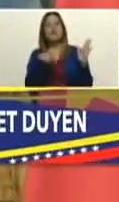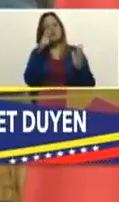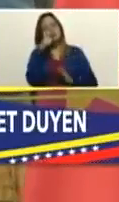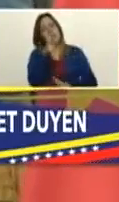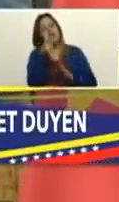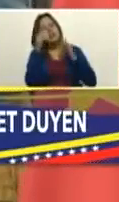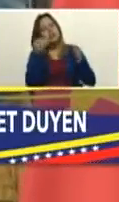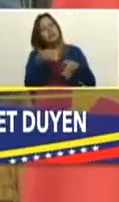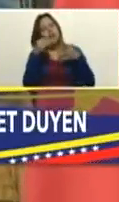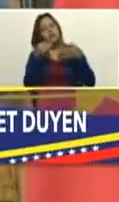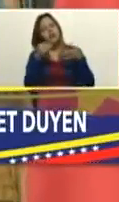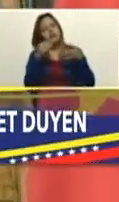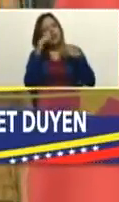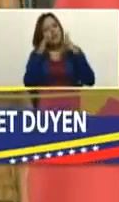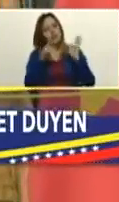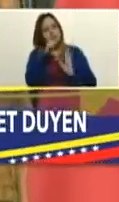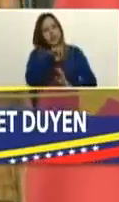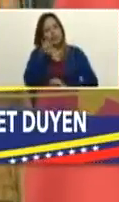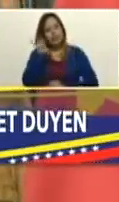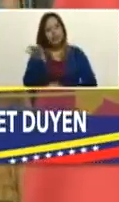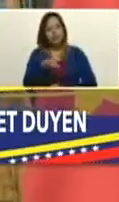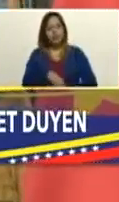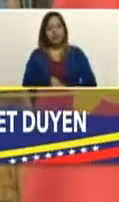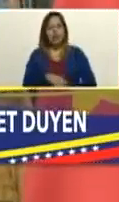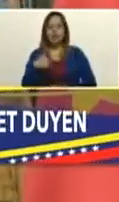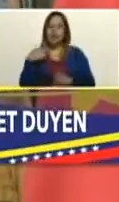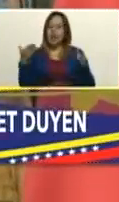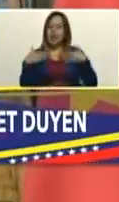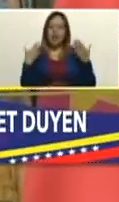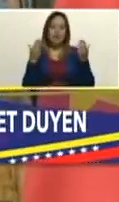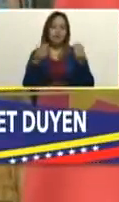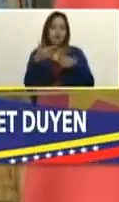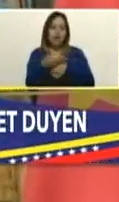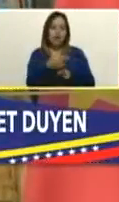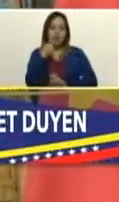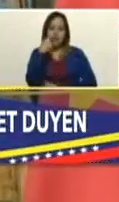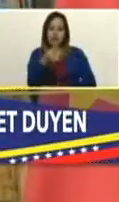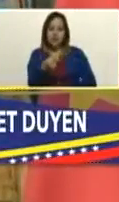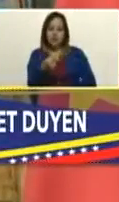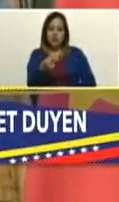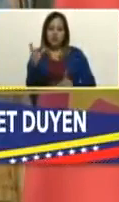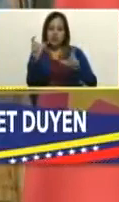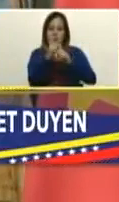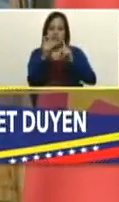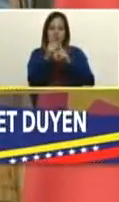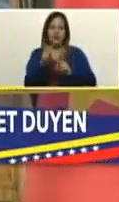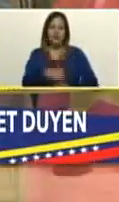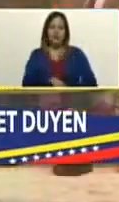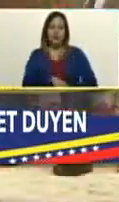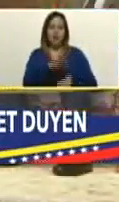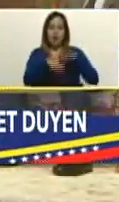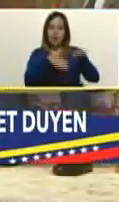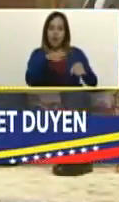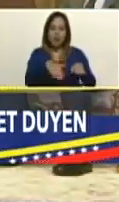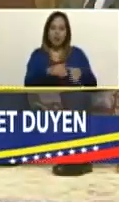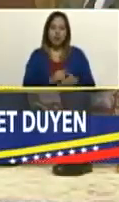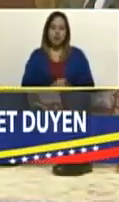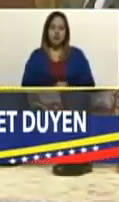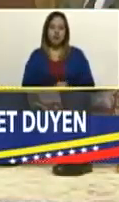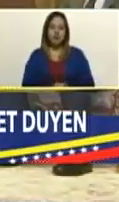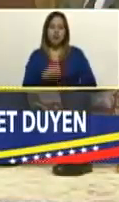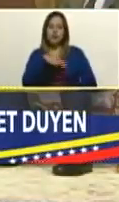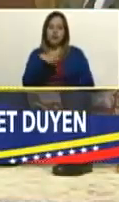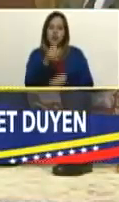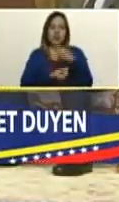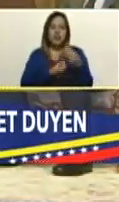siempre atentos del Vietnam. Y me alegra mucho, como usted lo ha dicho en su discurso, los pasos que hemos